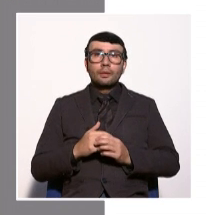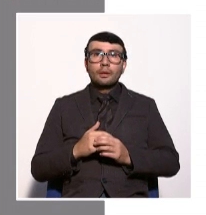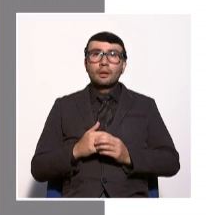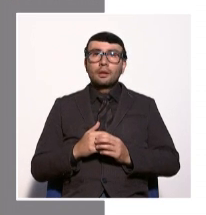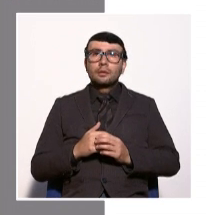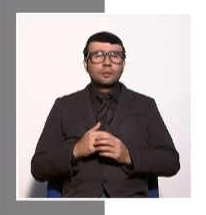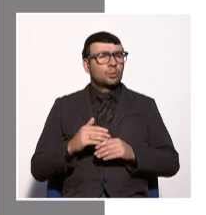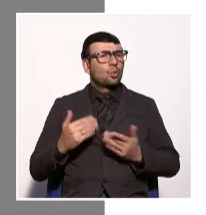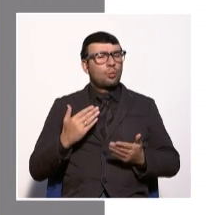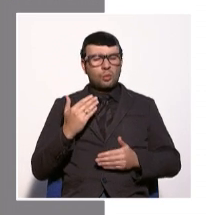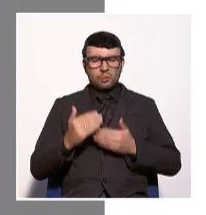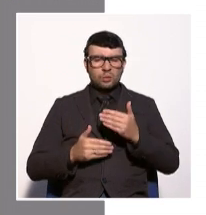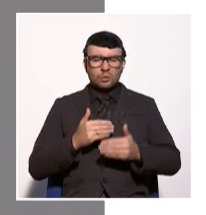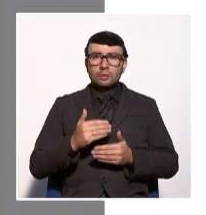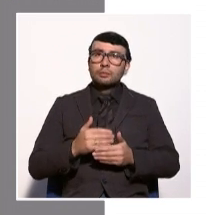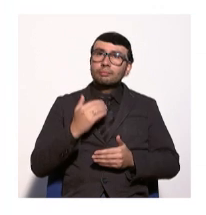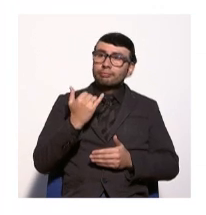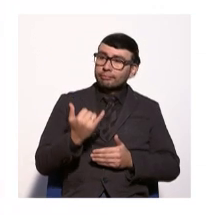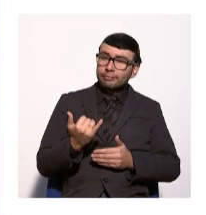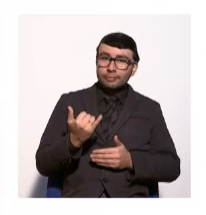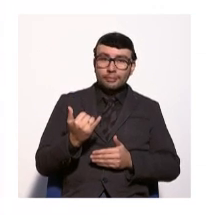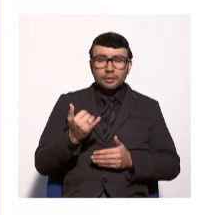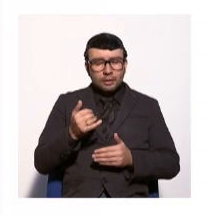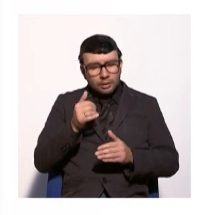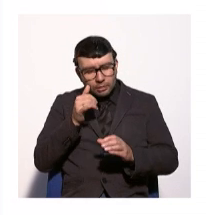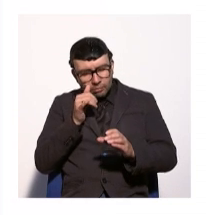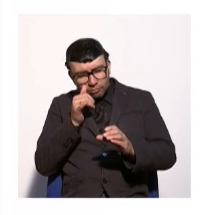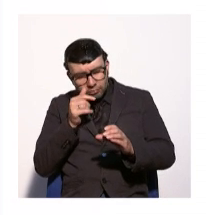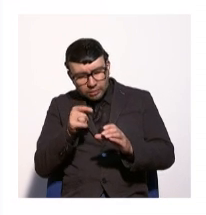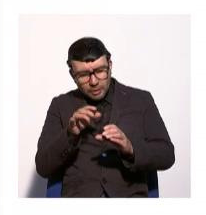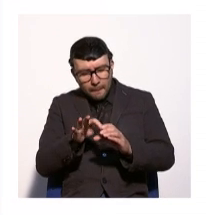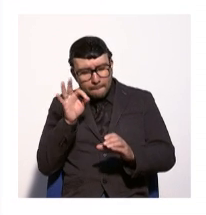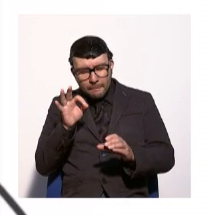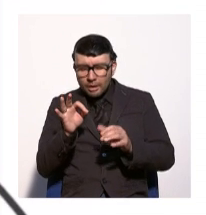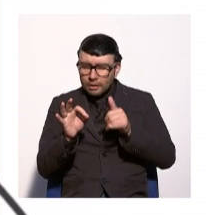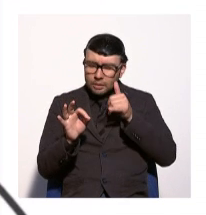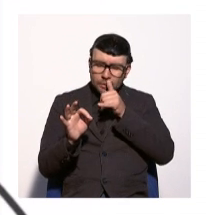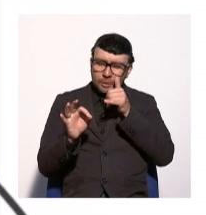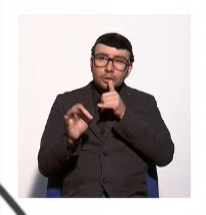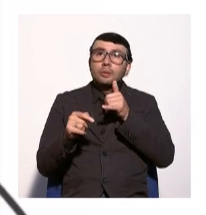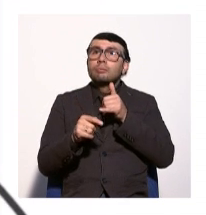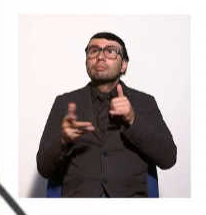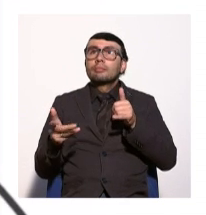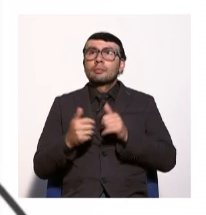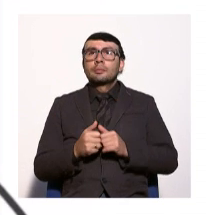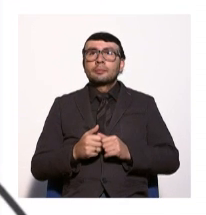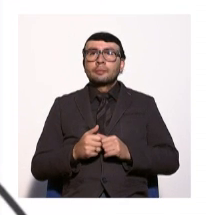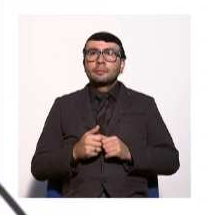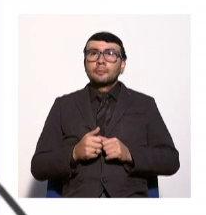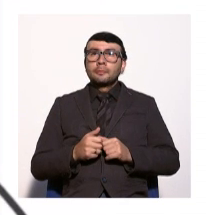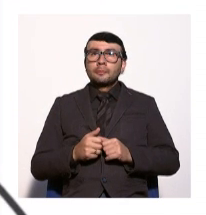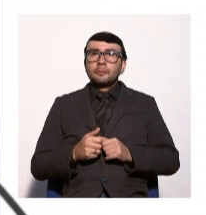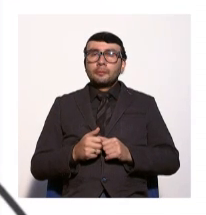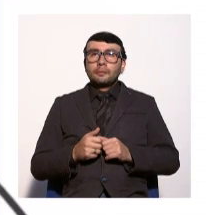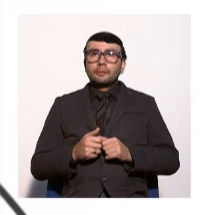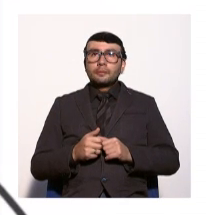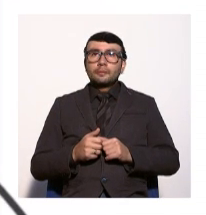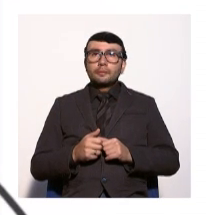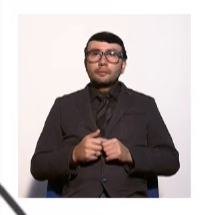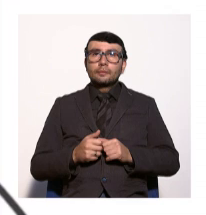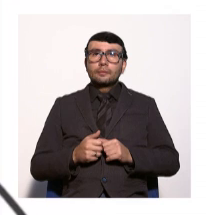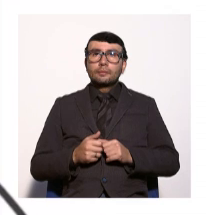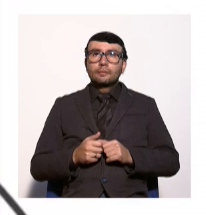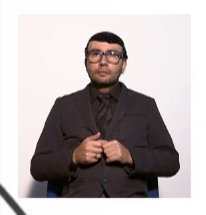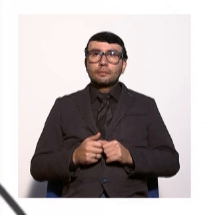proceso de la biopsia y uno pueda definir en este caso aquí está el procedimiento